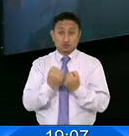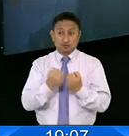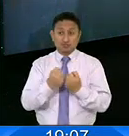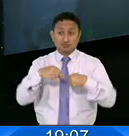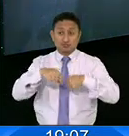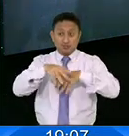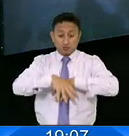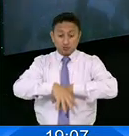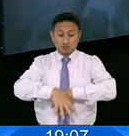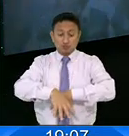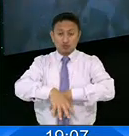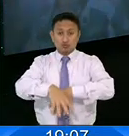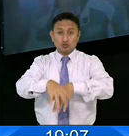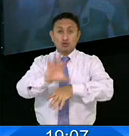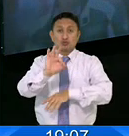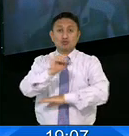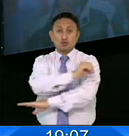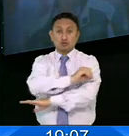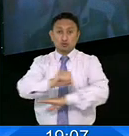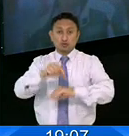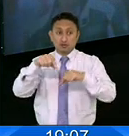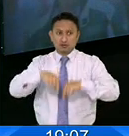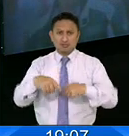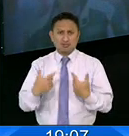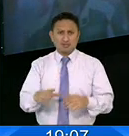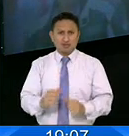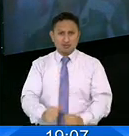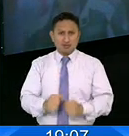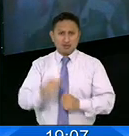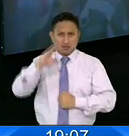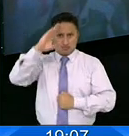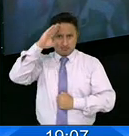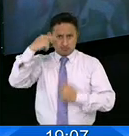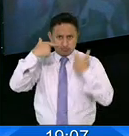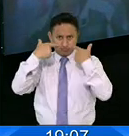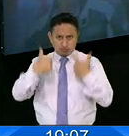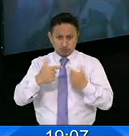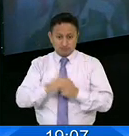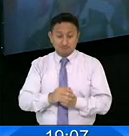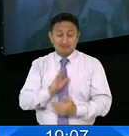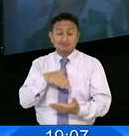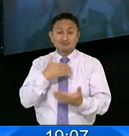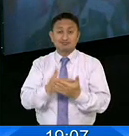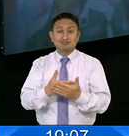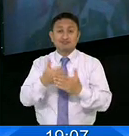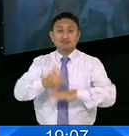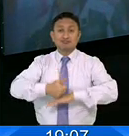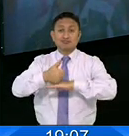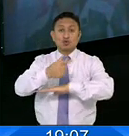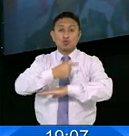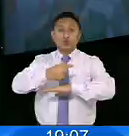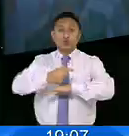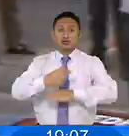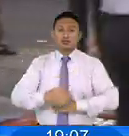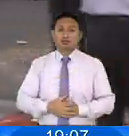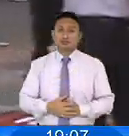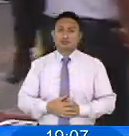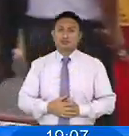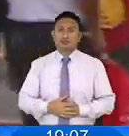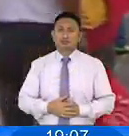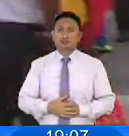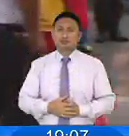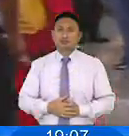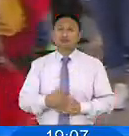caminaron a lo largo de la avenida 9 de octubre, donde hubo un fuerte resguardo policial hasta la gobernación del Guayas.